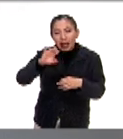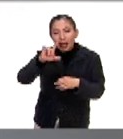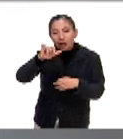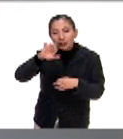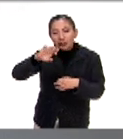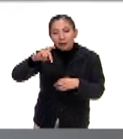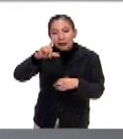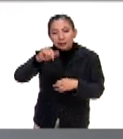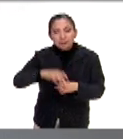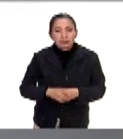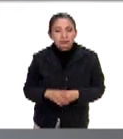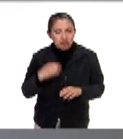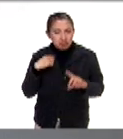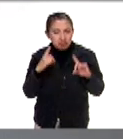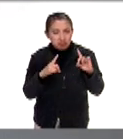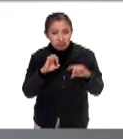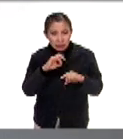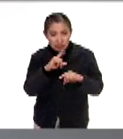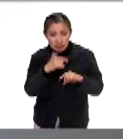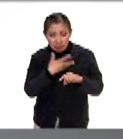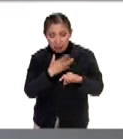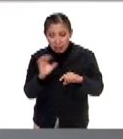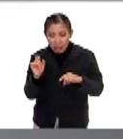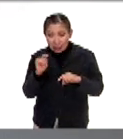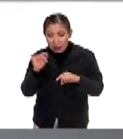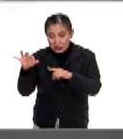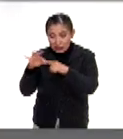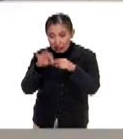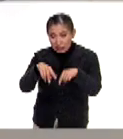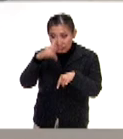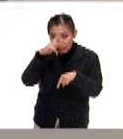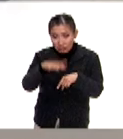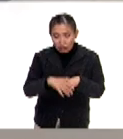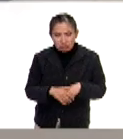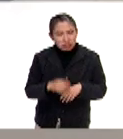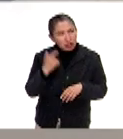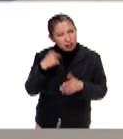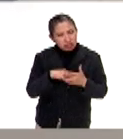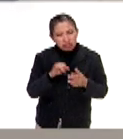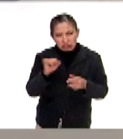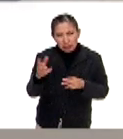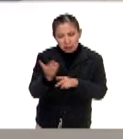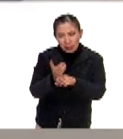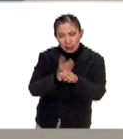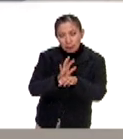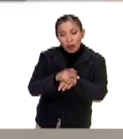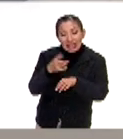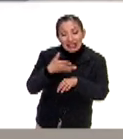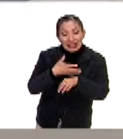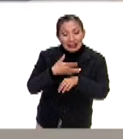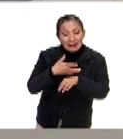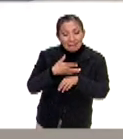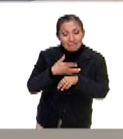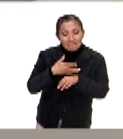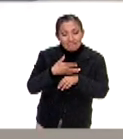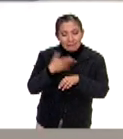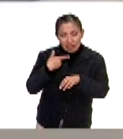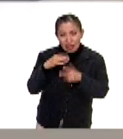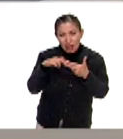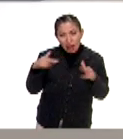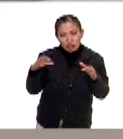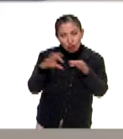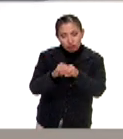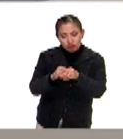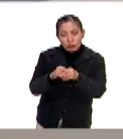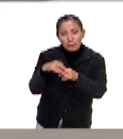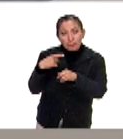Chávez. Una duda, ¿Chávez trae Stravinsky a México? Me parece que sí, porque sí, además sí tuvo relación con